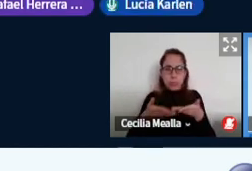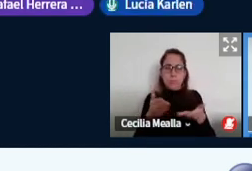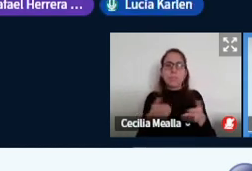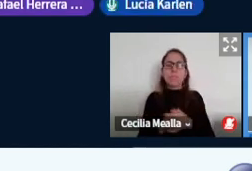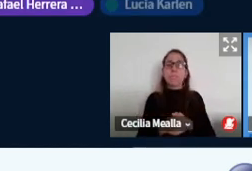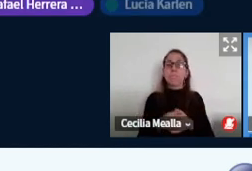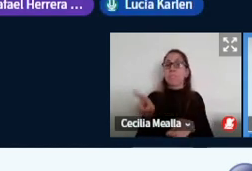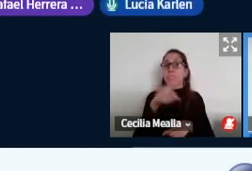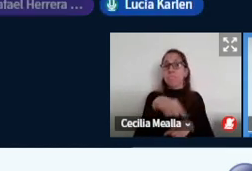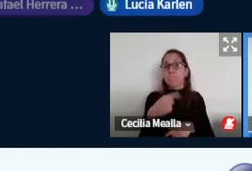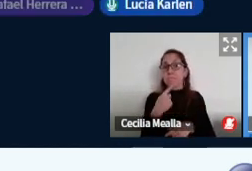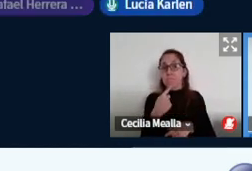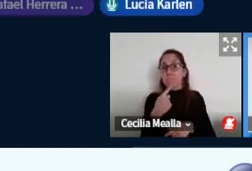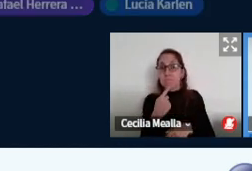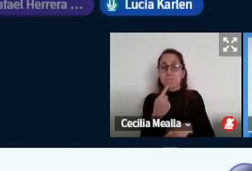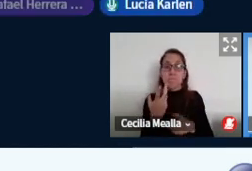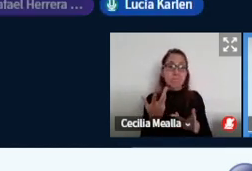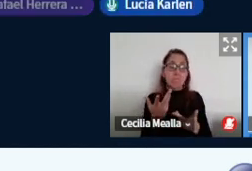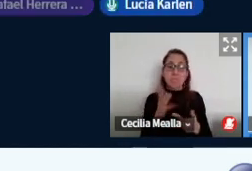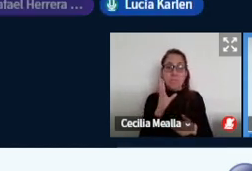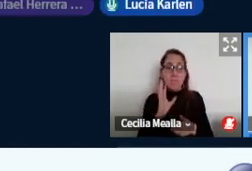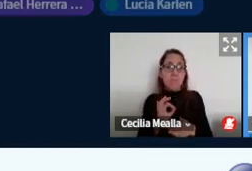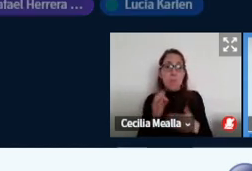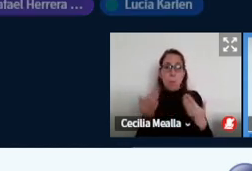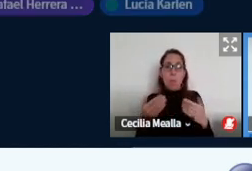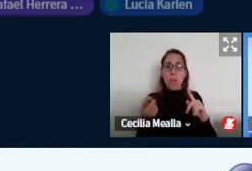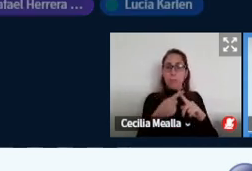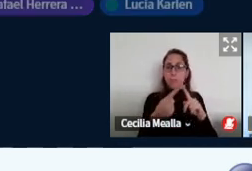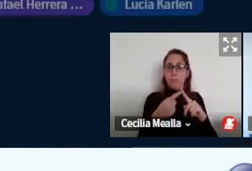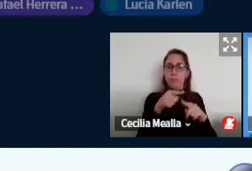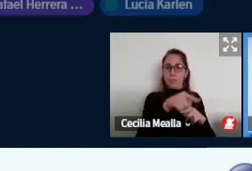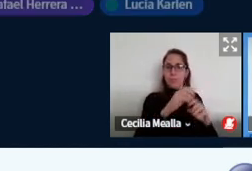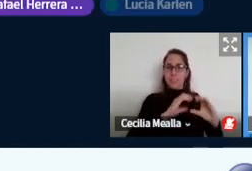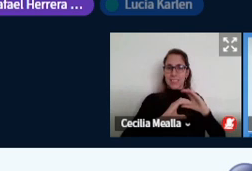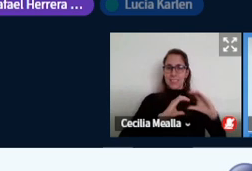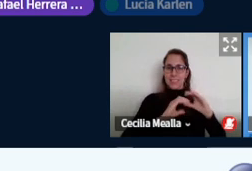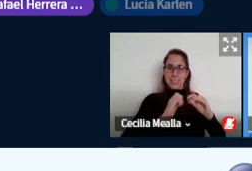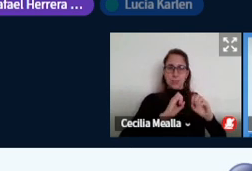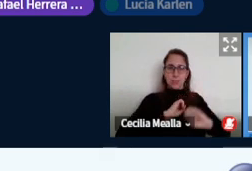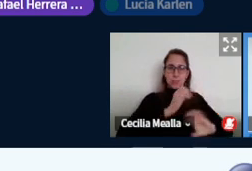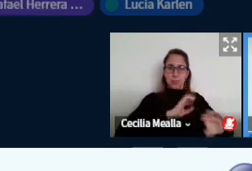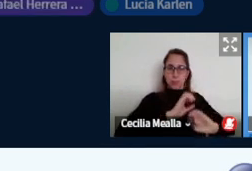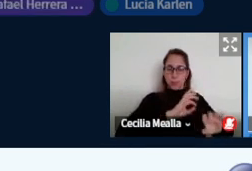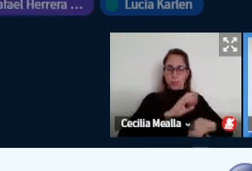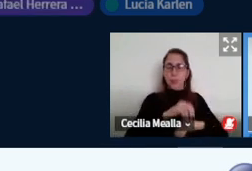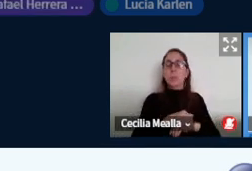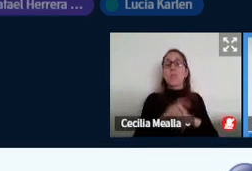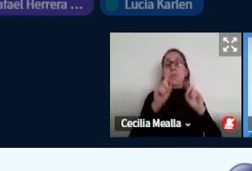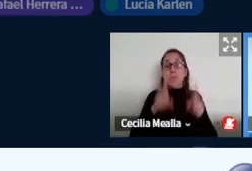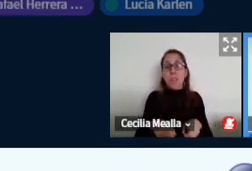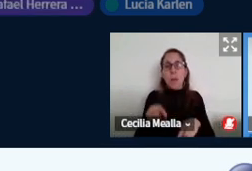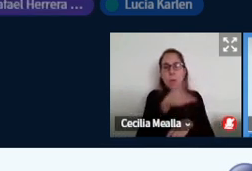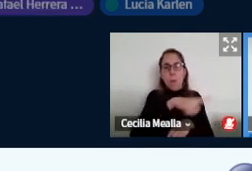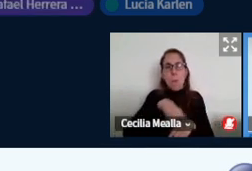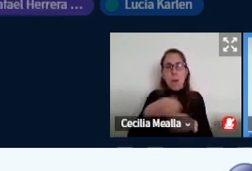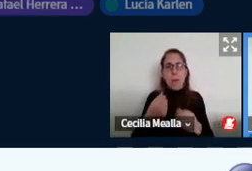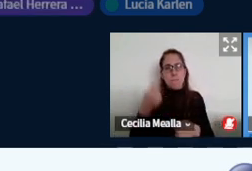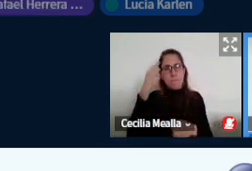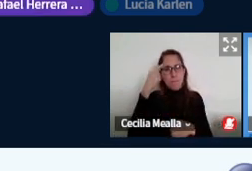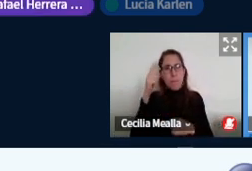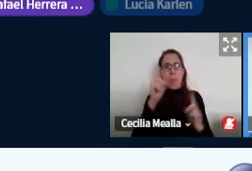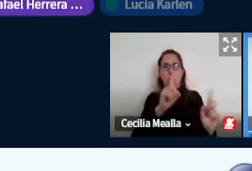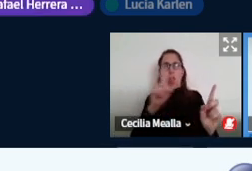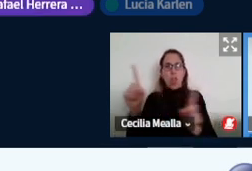Así que cualquier duda que ustedes tengan pueden escribir ahí. Pueden fijarse también los docentes de los